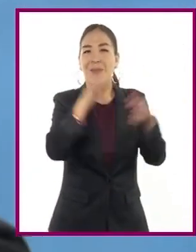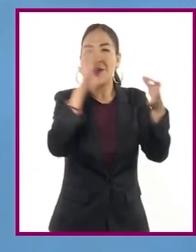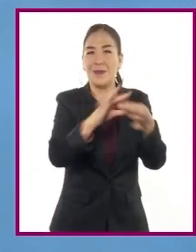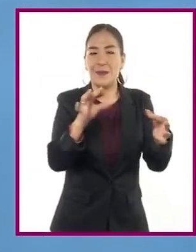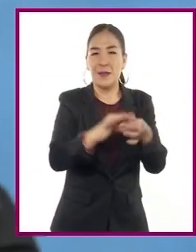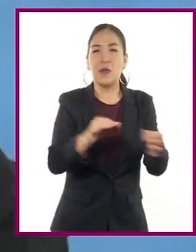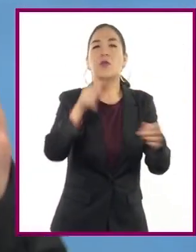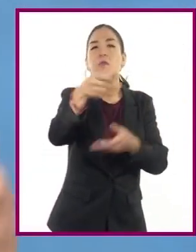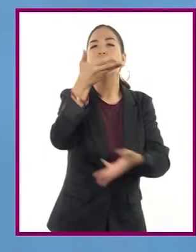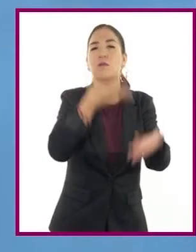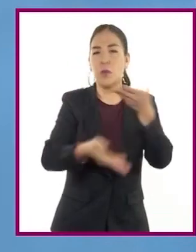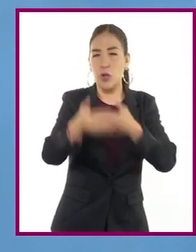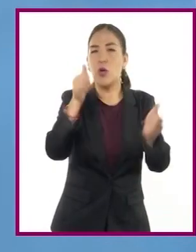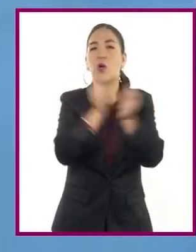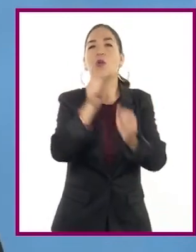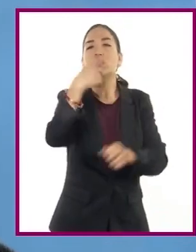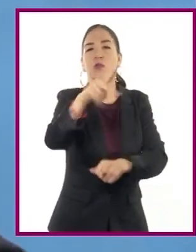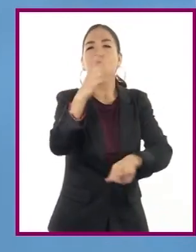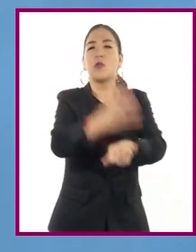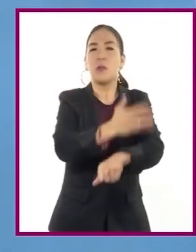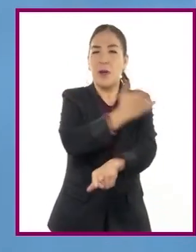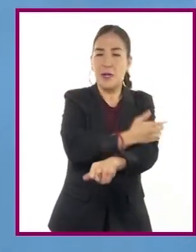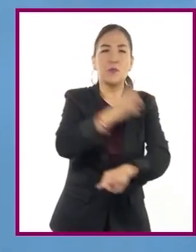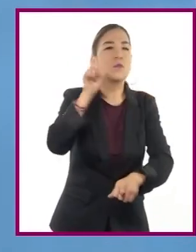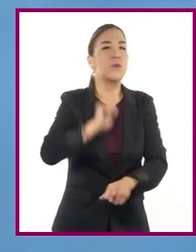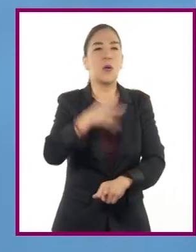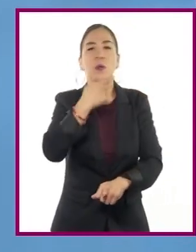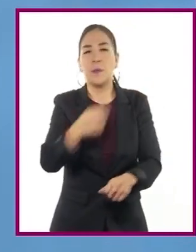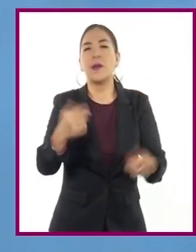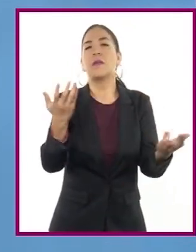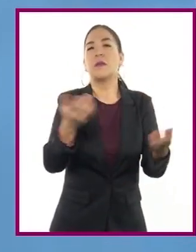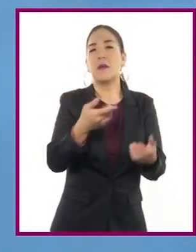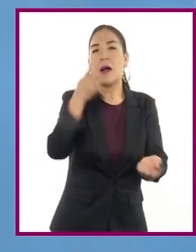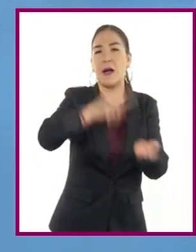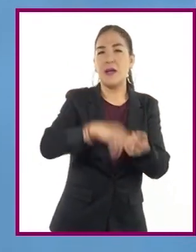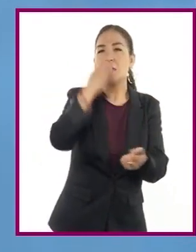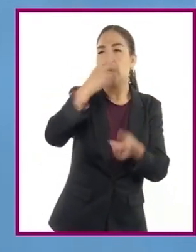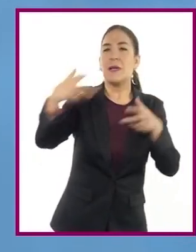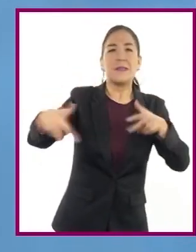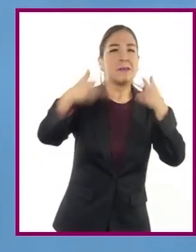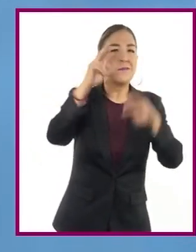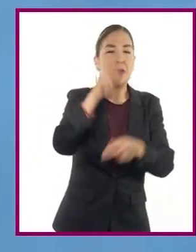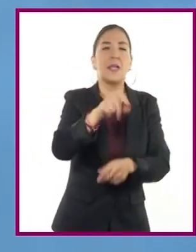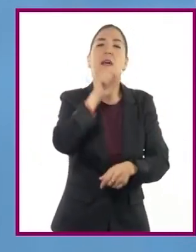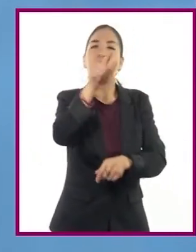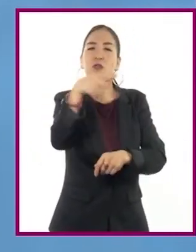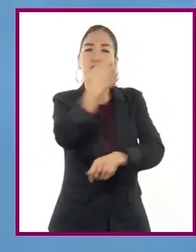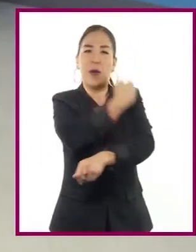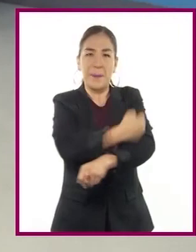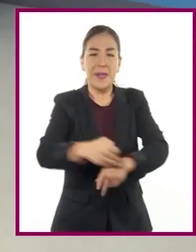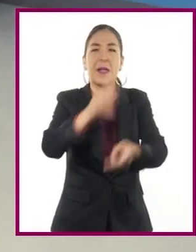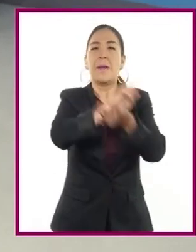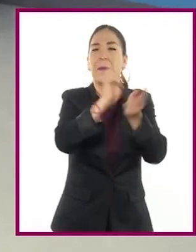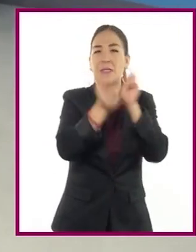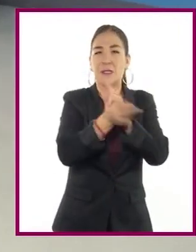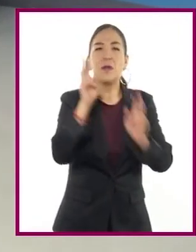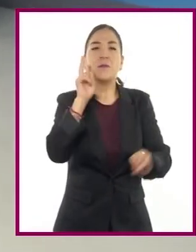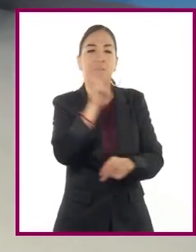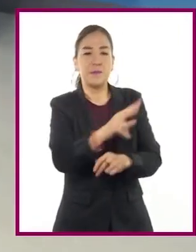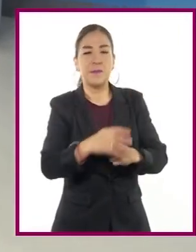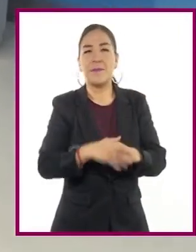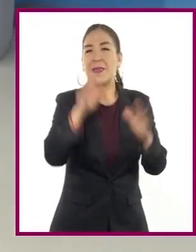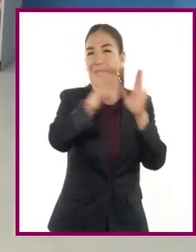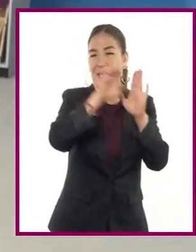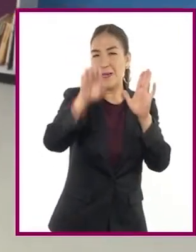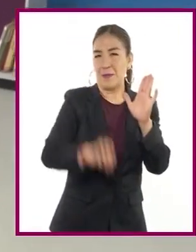los compartan con sus compañeras y compañeros de escuela, familiares y vecinos. Por